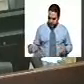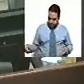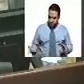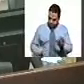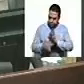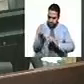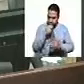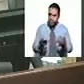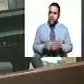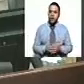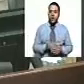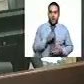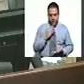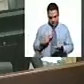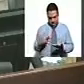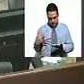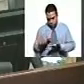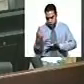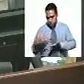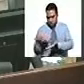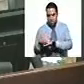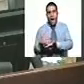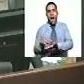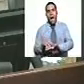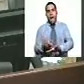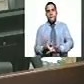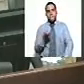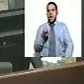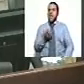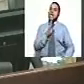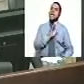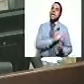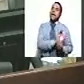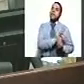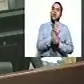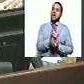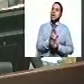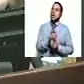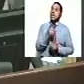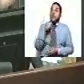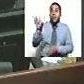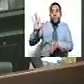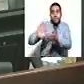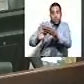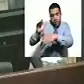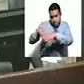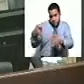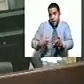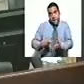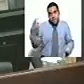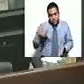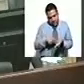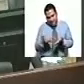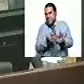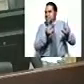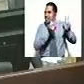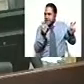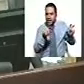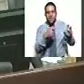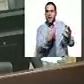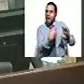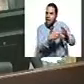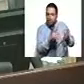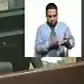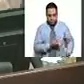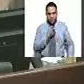quitar los señores autores y ponentes del proyecto porque los señores de Cambio Radical les pidieron quitarlos y si no les vetan el proyecto.